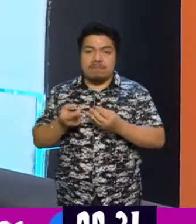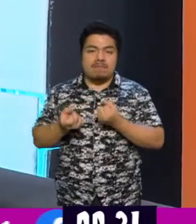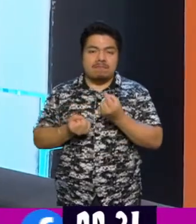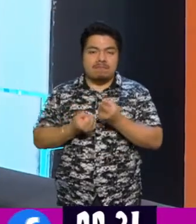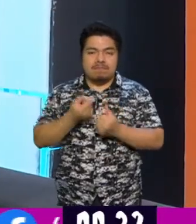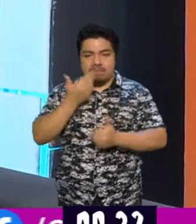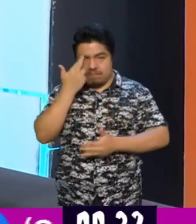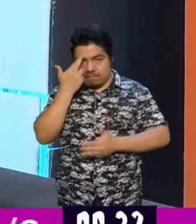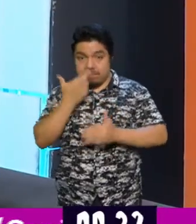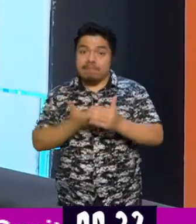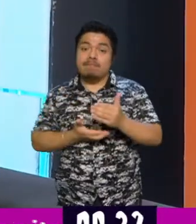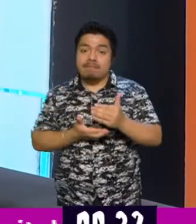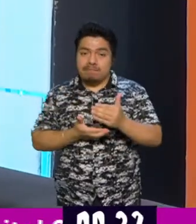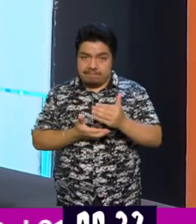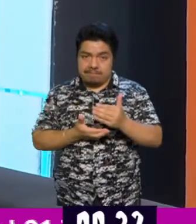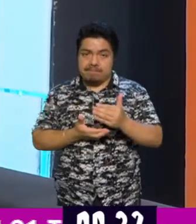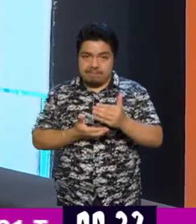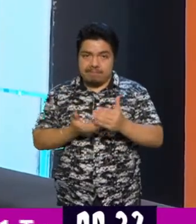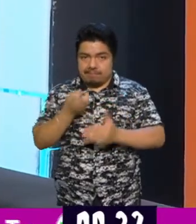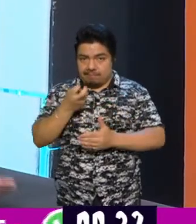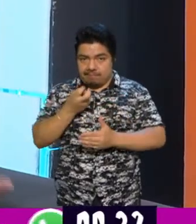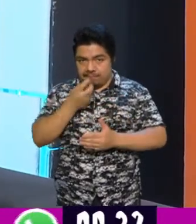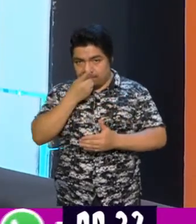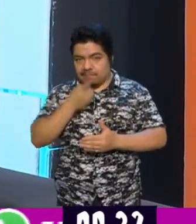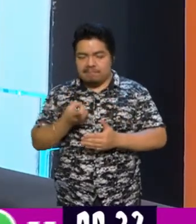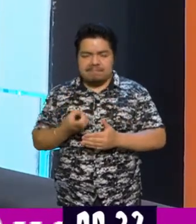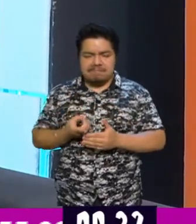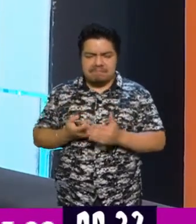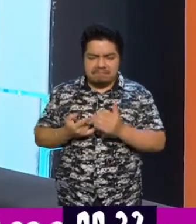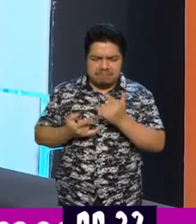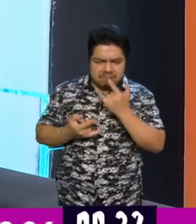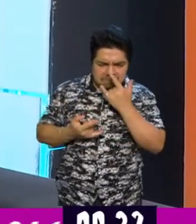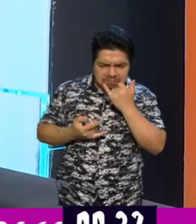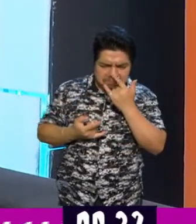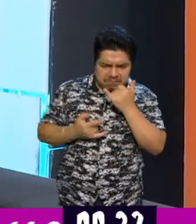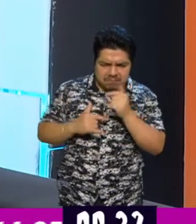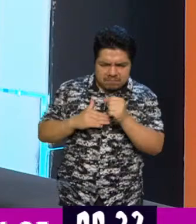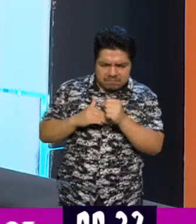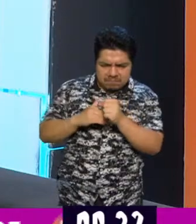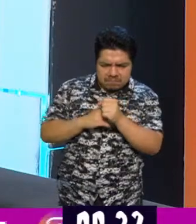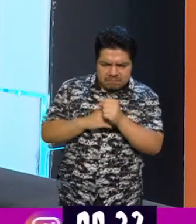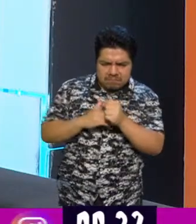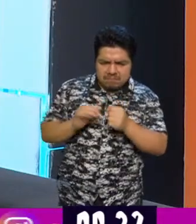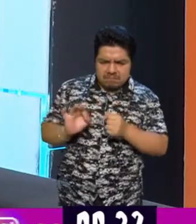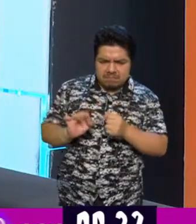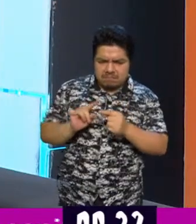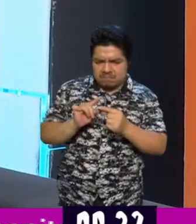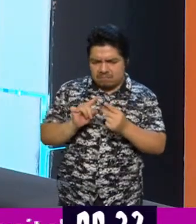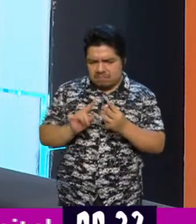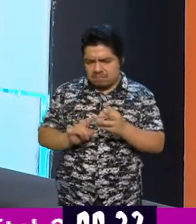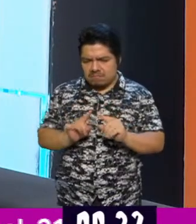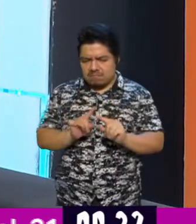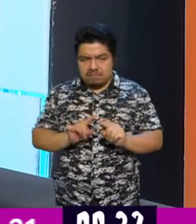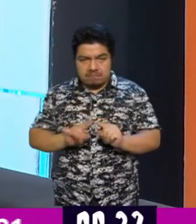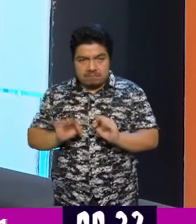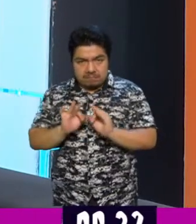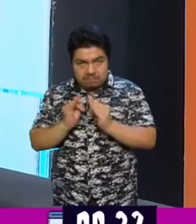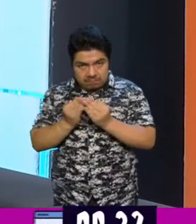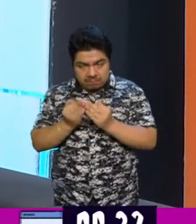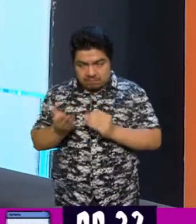en actuaciones, como decía, sospechosas, ¿no? Ajá. Irregularidades de distinta índole.